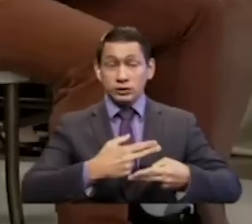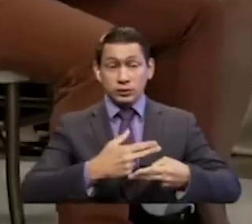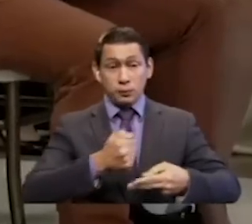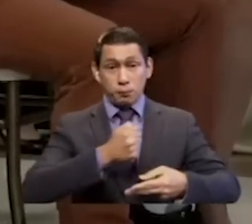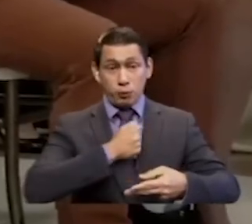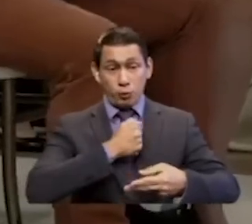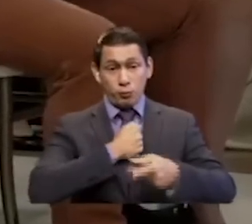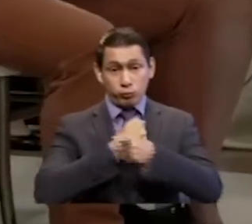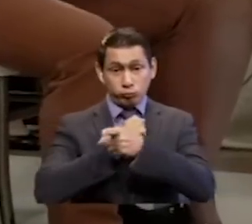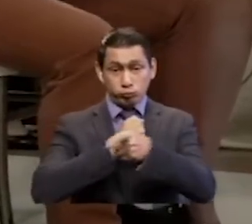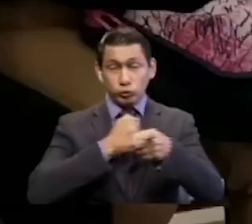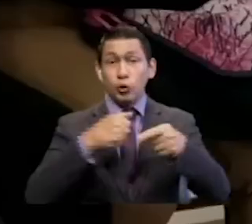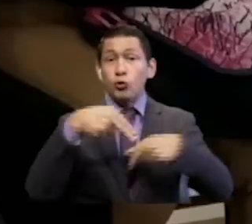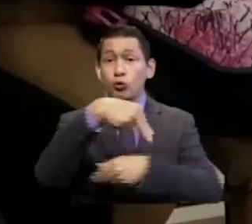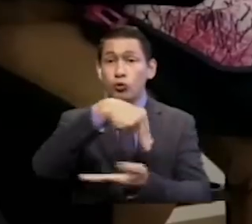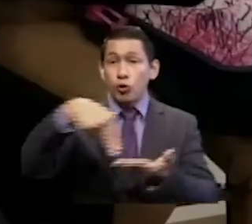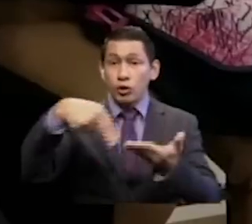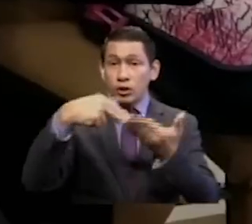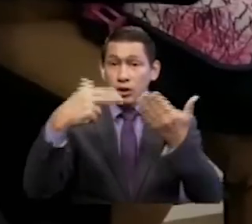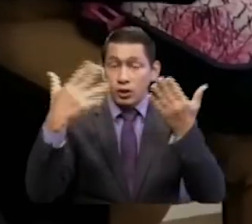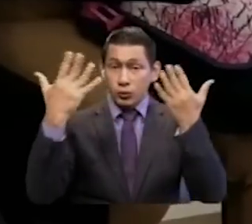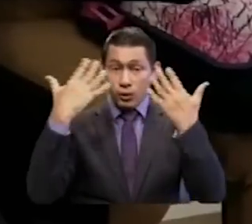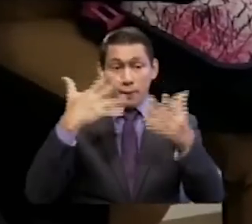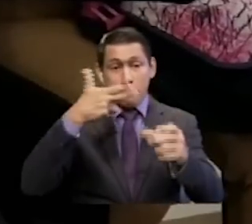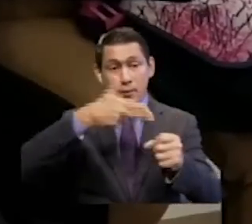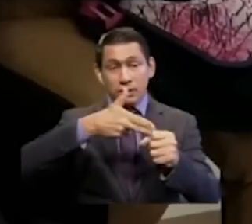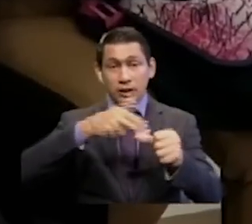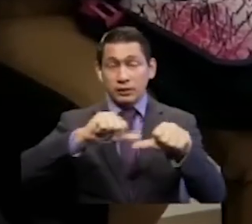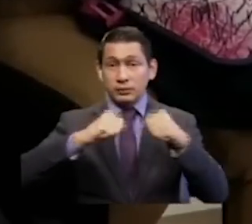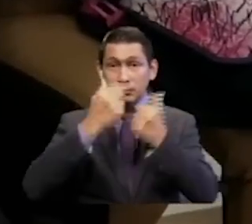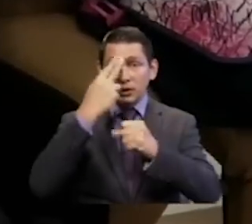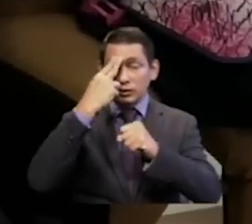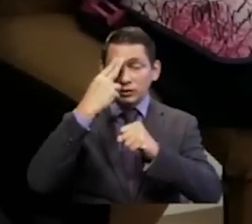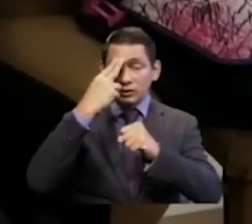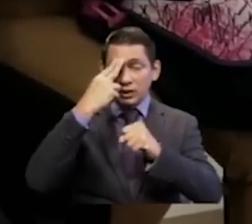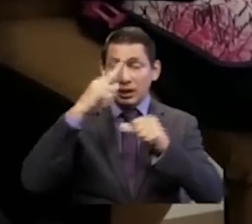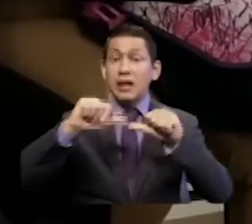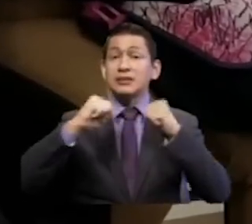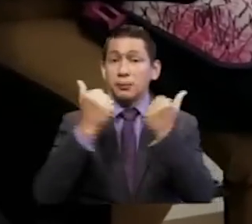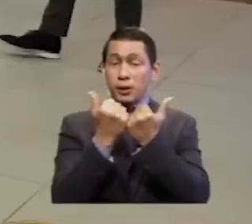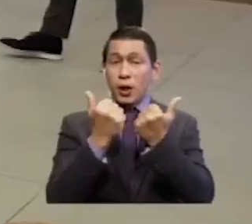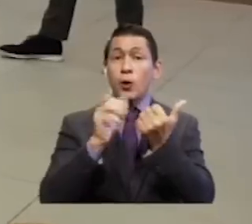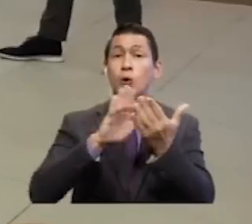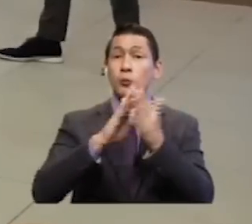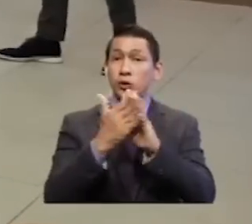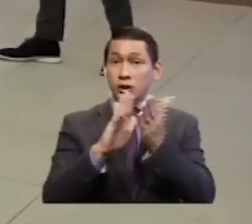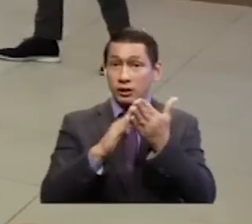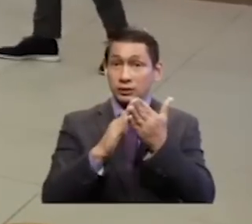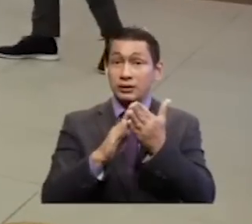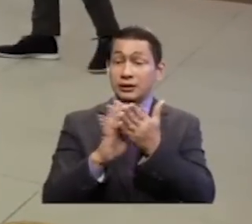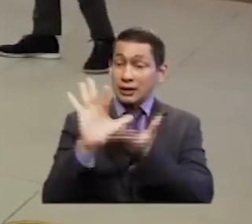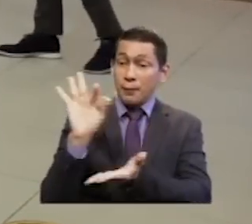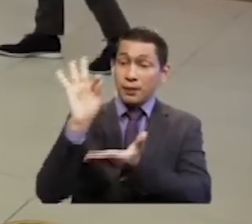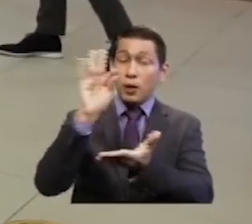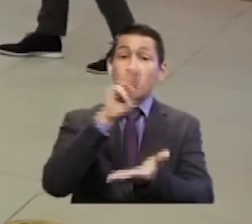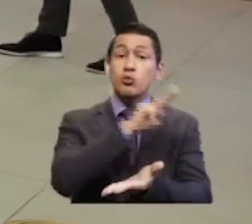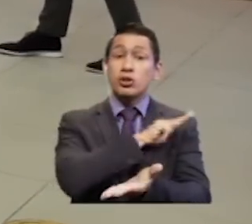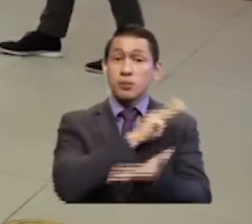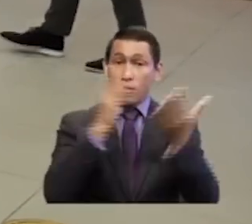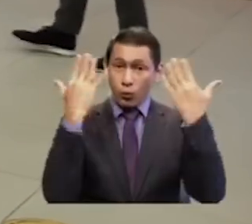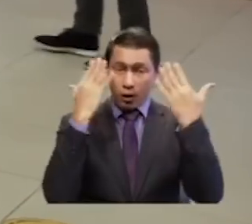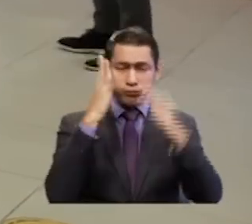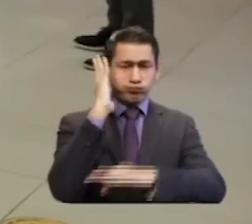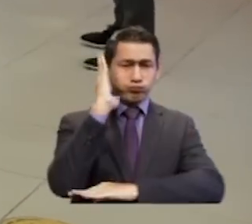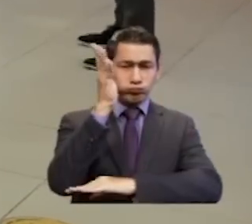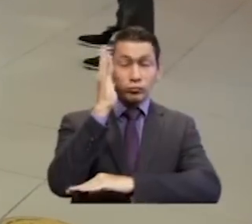Urdesa, norte de Guayaquil, asistieron a la asamblea comunitaria convocada por la empresa Segura EPE. En la cita se expusieron las medidas que se adoptarán